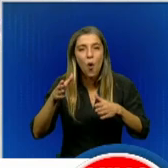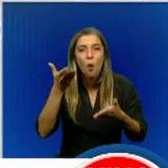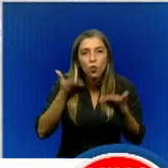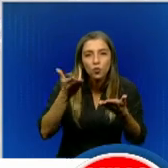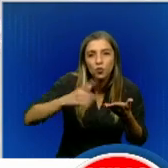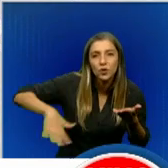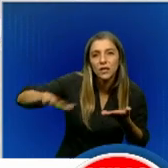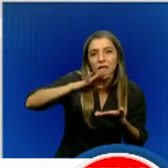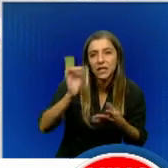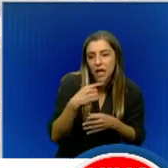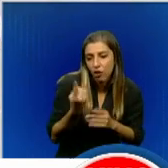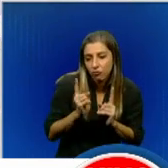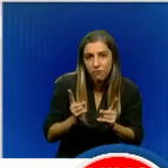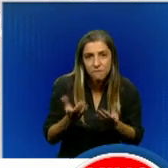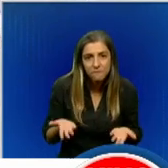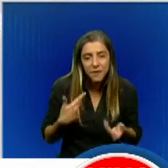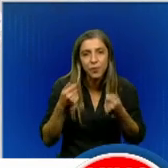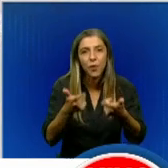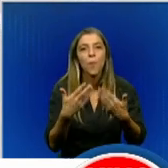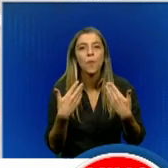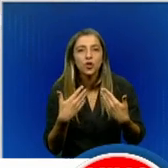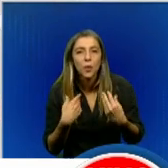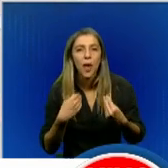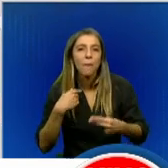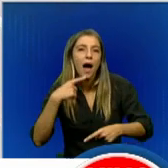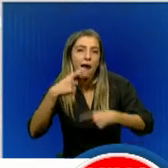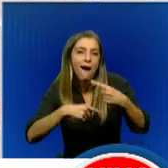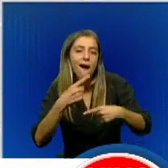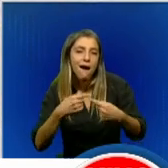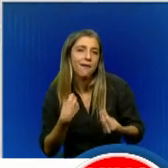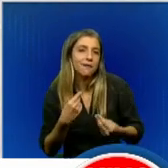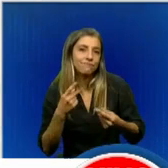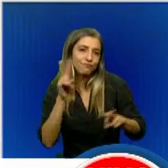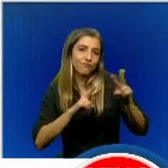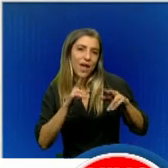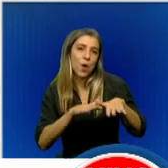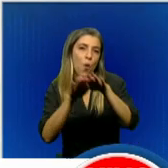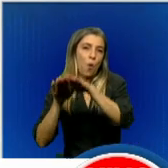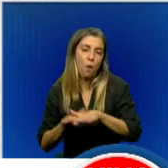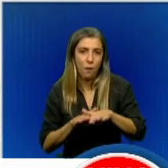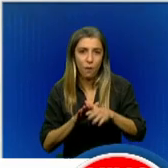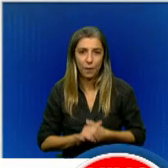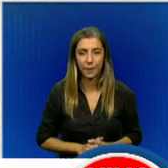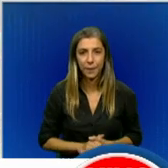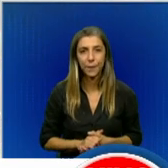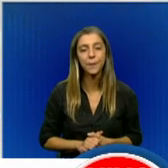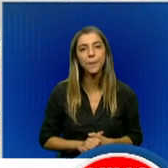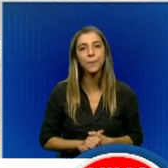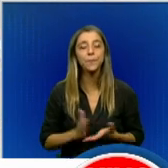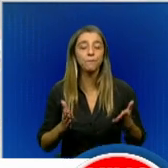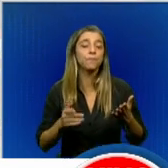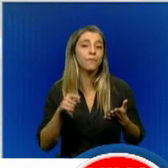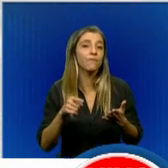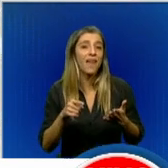nuestro tejido productivo transite con mayor equidad con tiempos difíciles mayor equidad señor presidente porque esta reforma